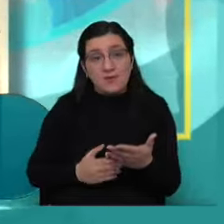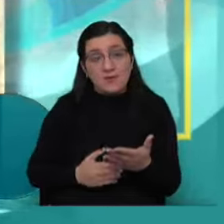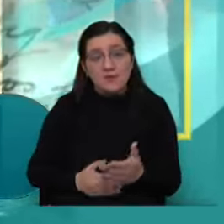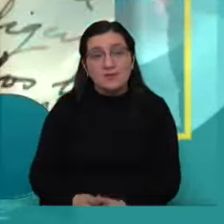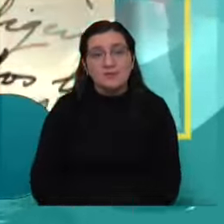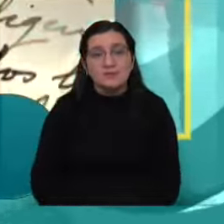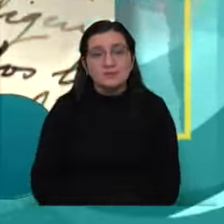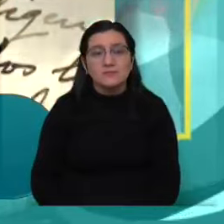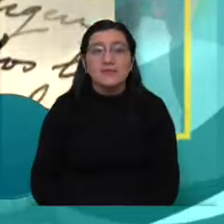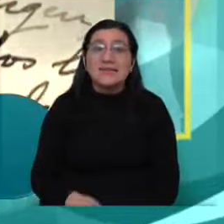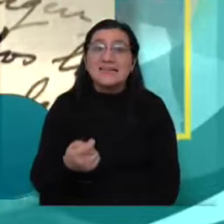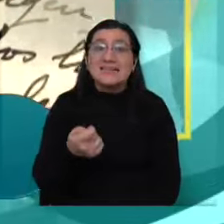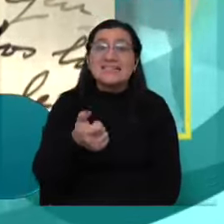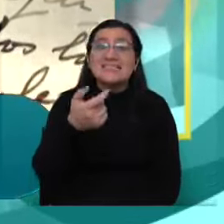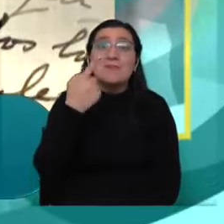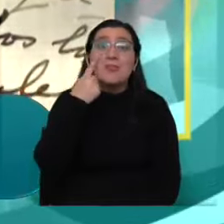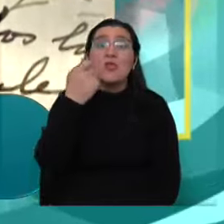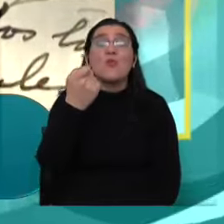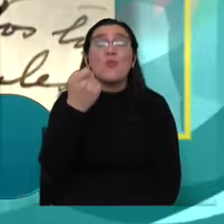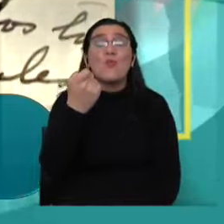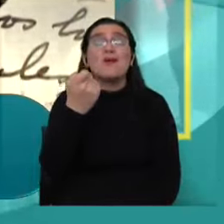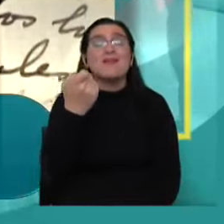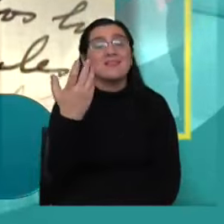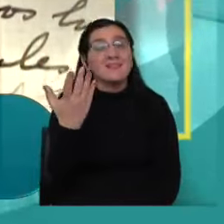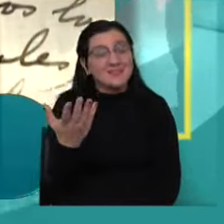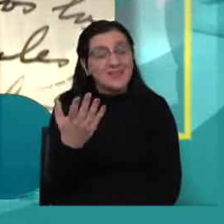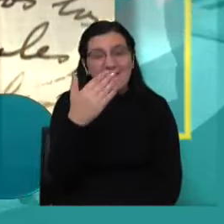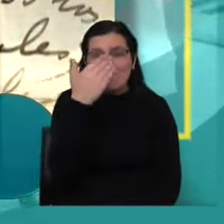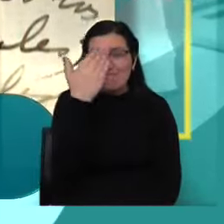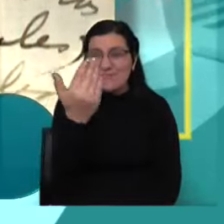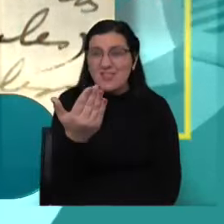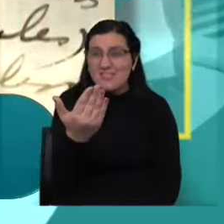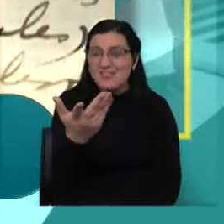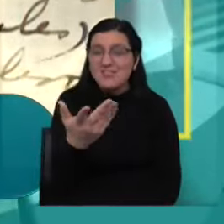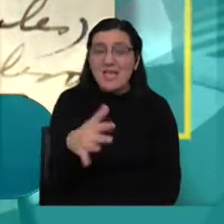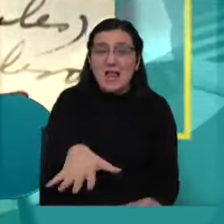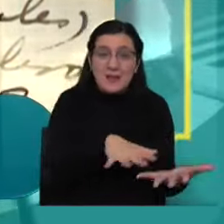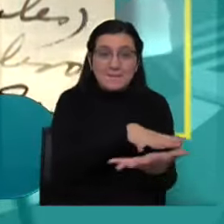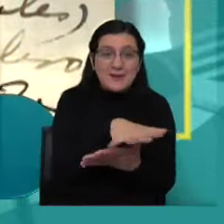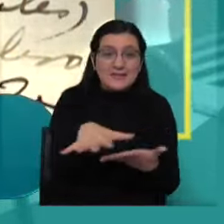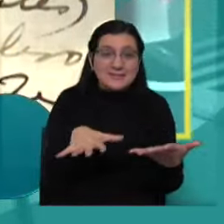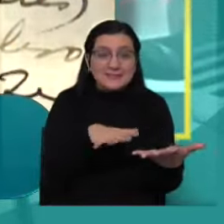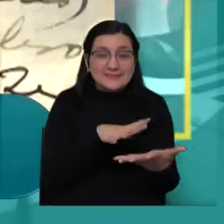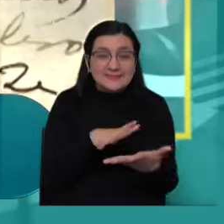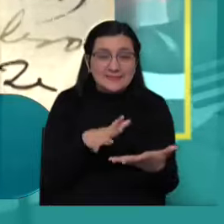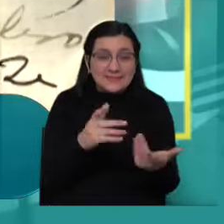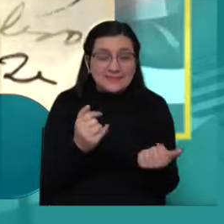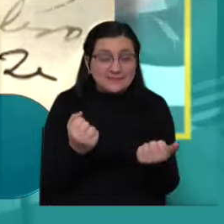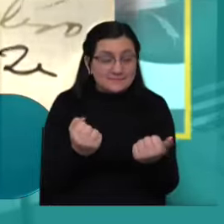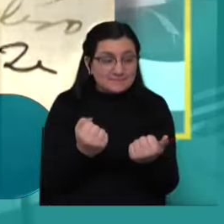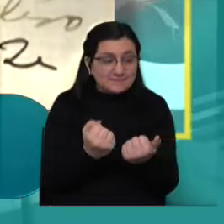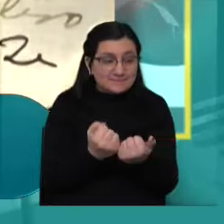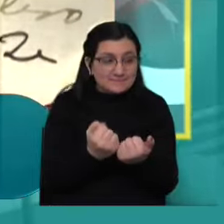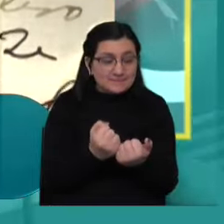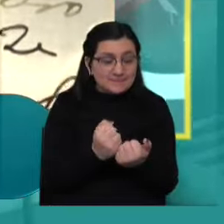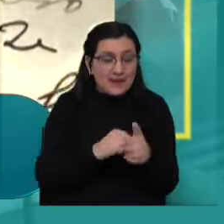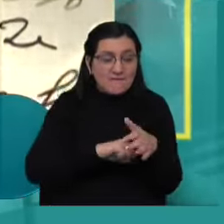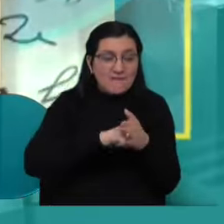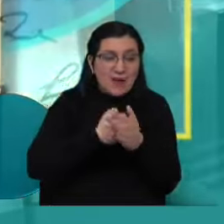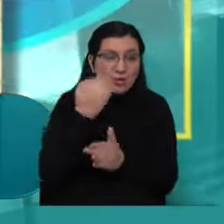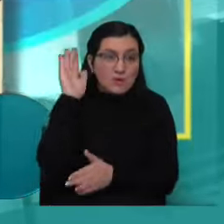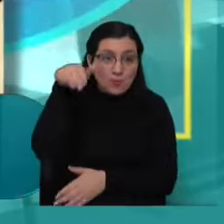con recién Cierro la palmera está bien en frente a la a la placita Esta es Banco República